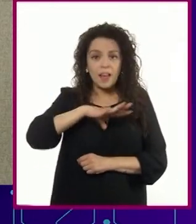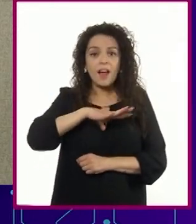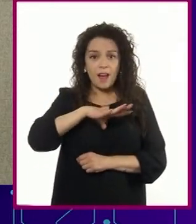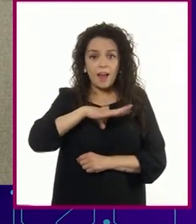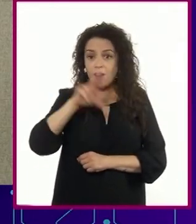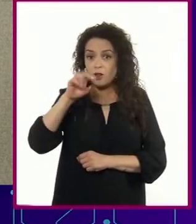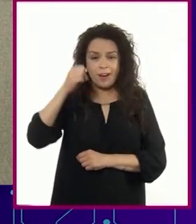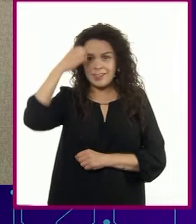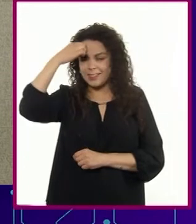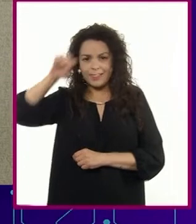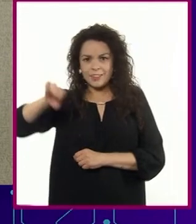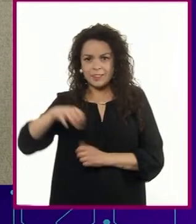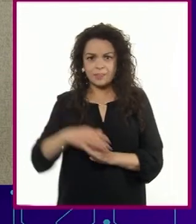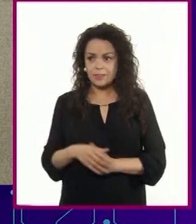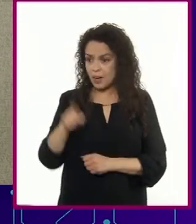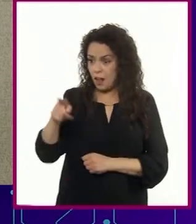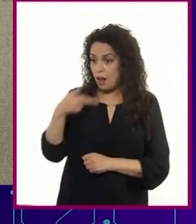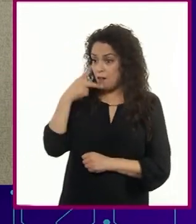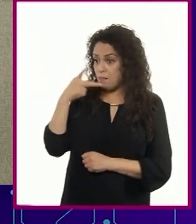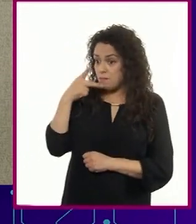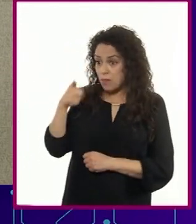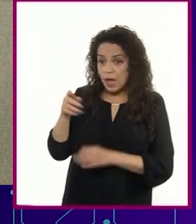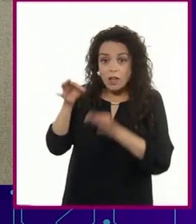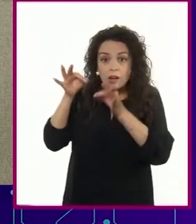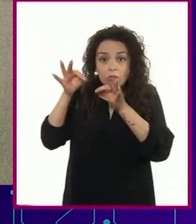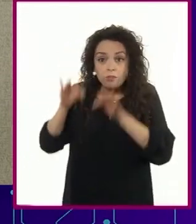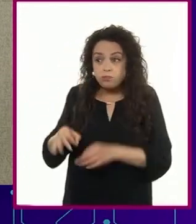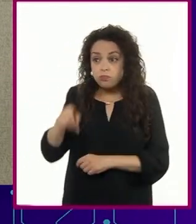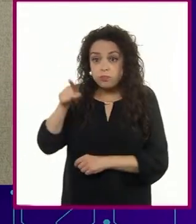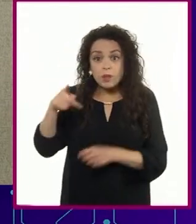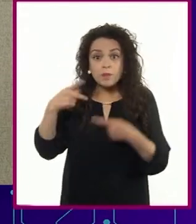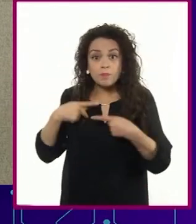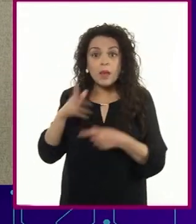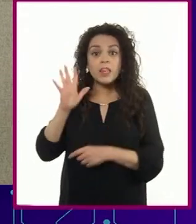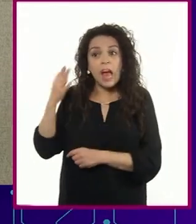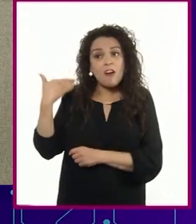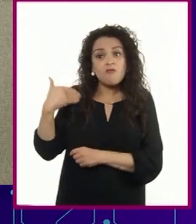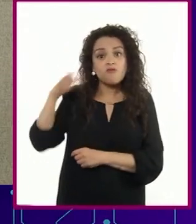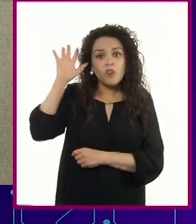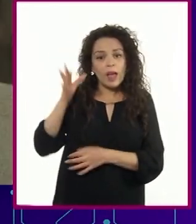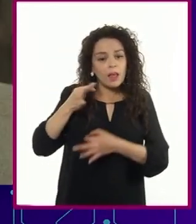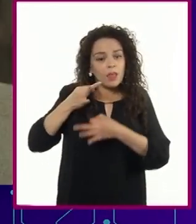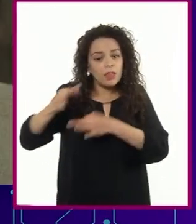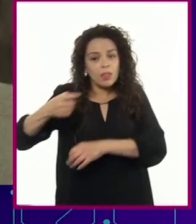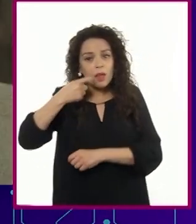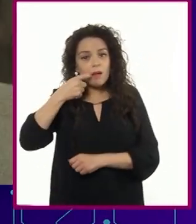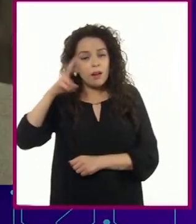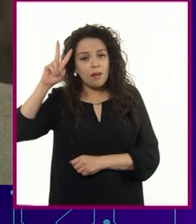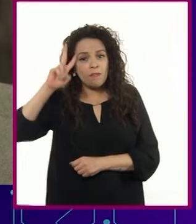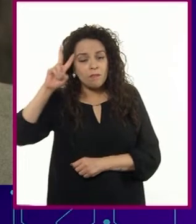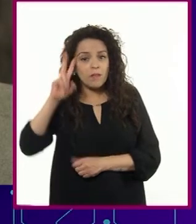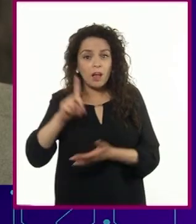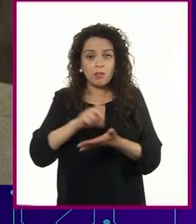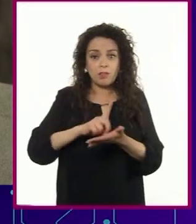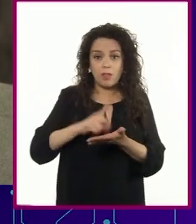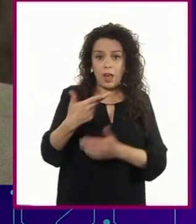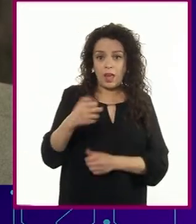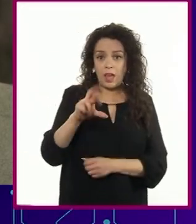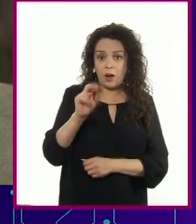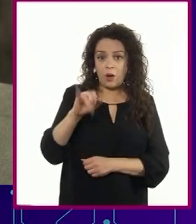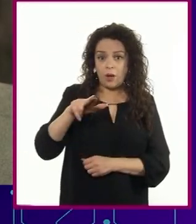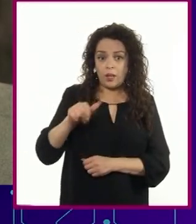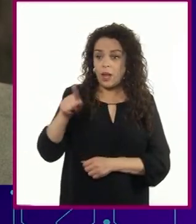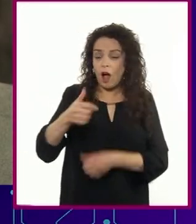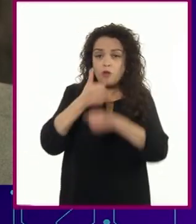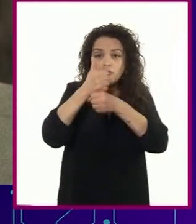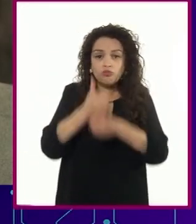testimonios narran la realidad de personas que han sido adictas a la heroína y todas las consecuencias que sufrieron en